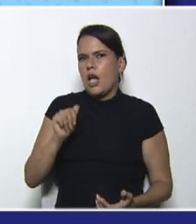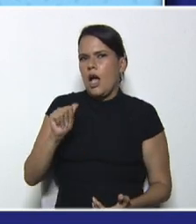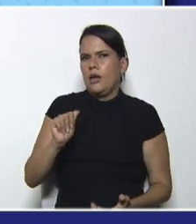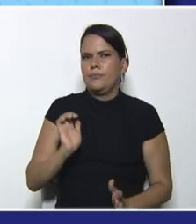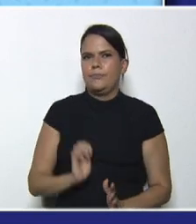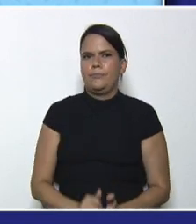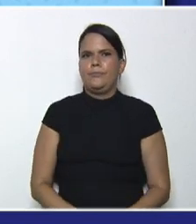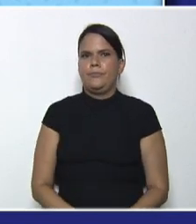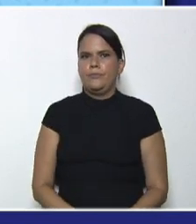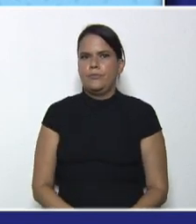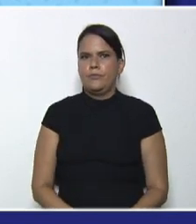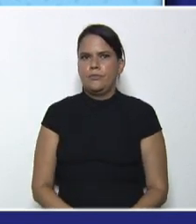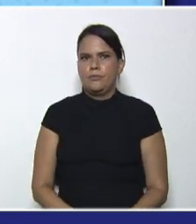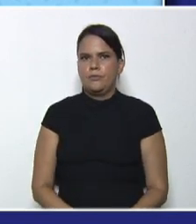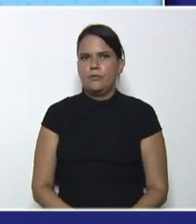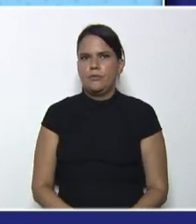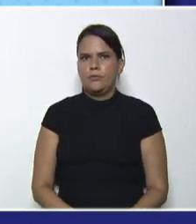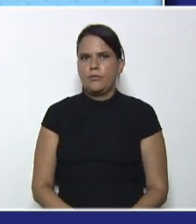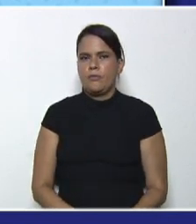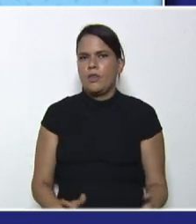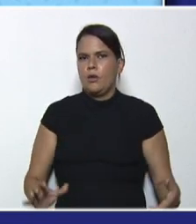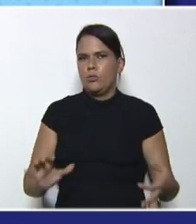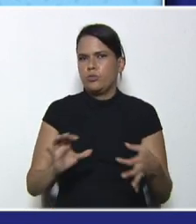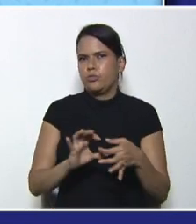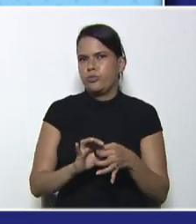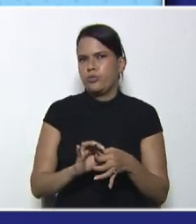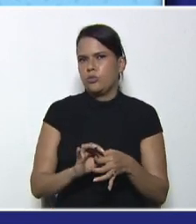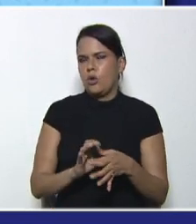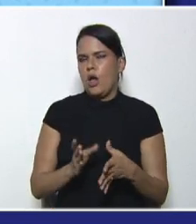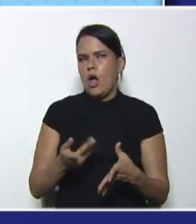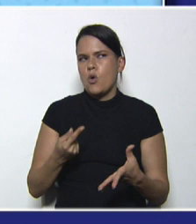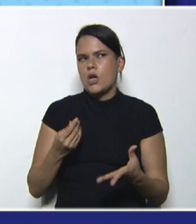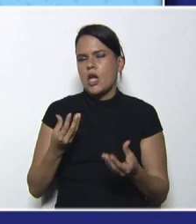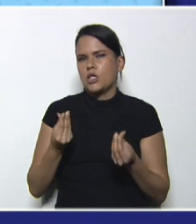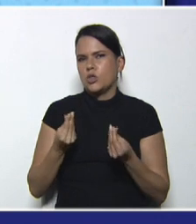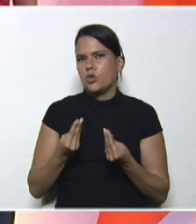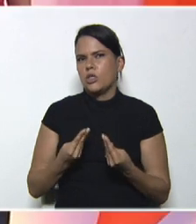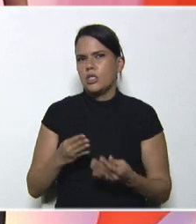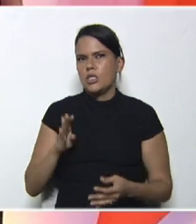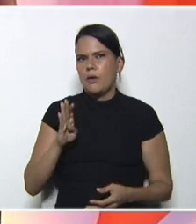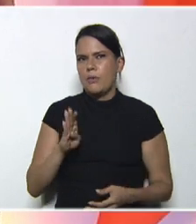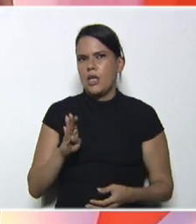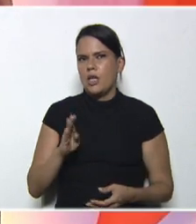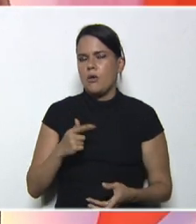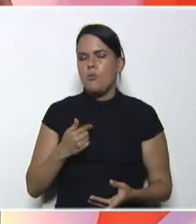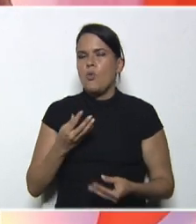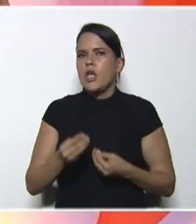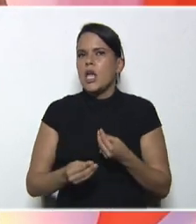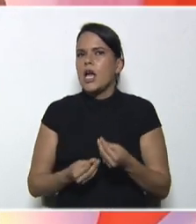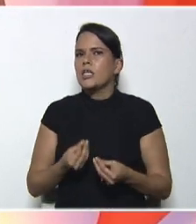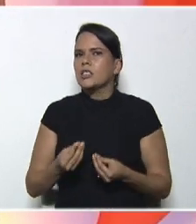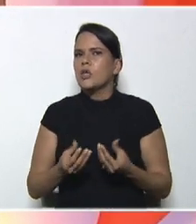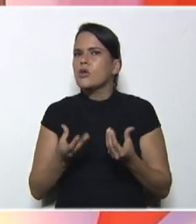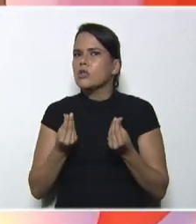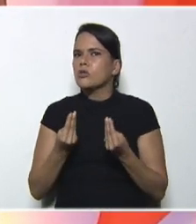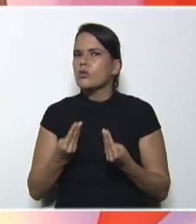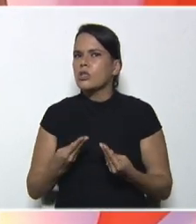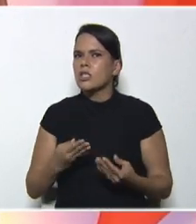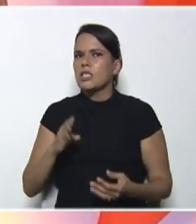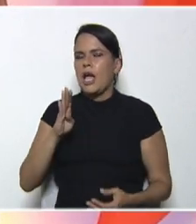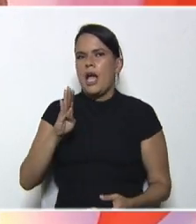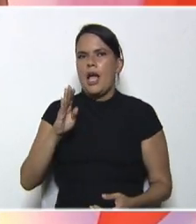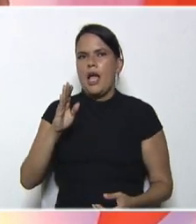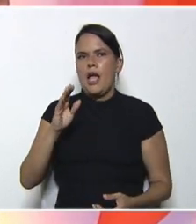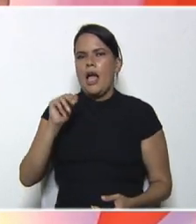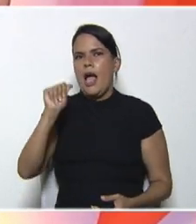una sustancia A, la combino con una sustancia B, voy a producir AB. Es como si yo tengo una